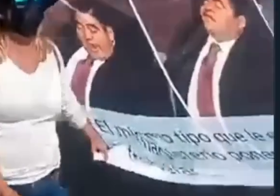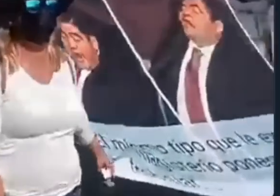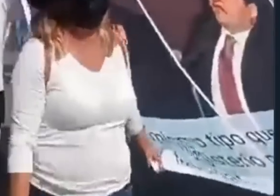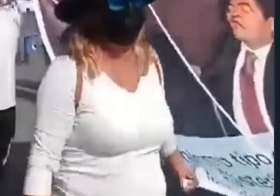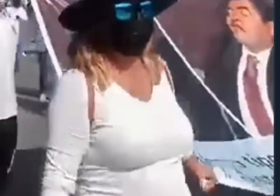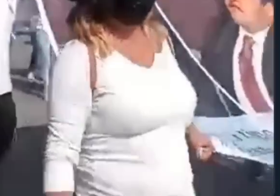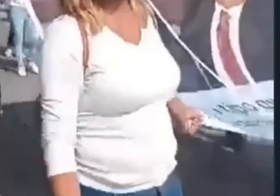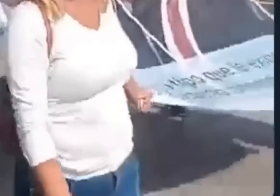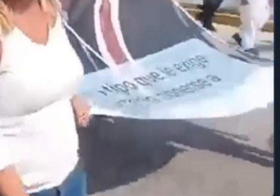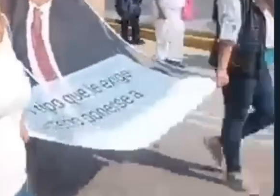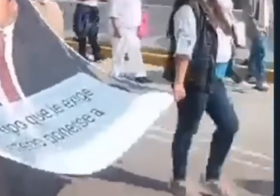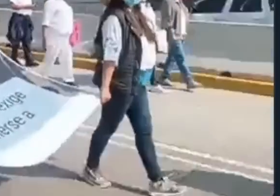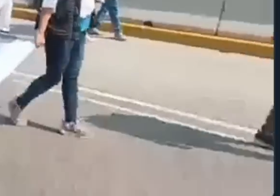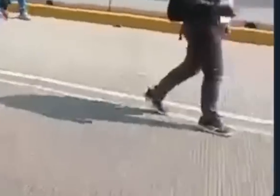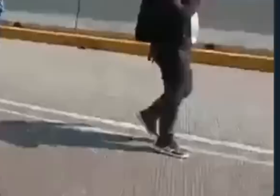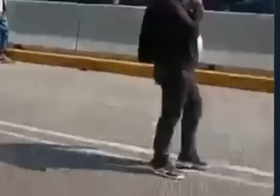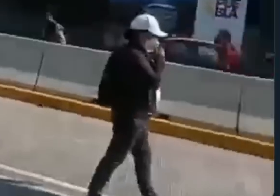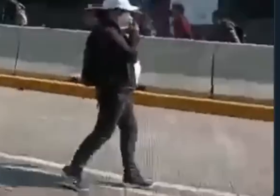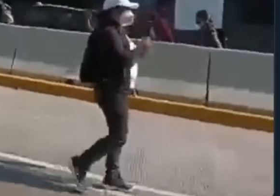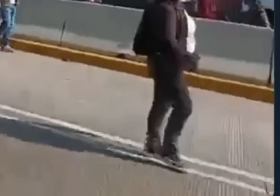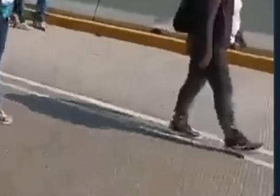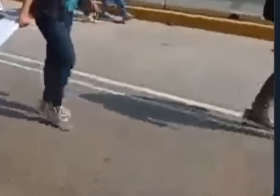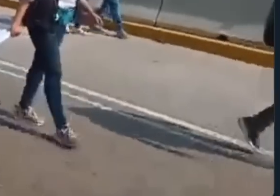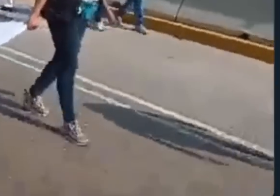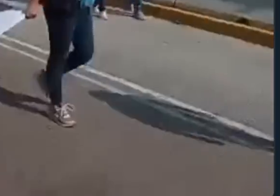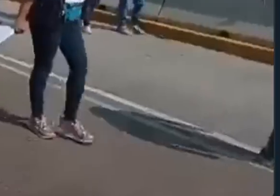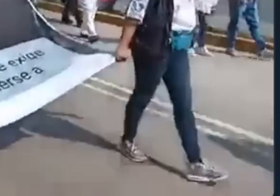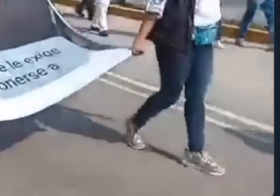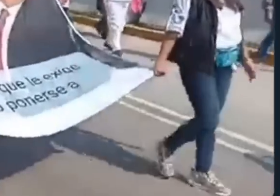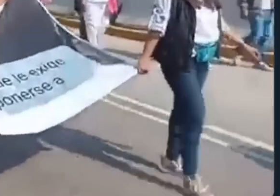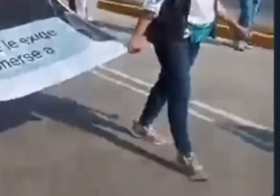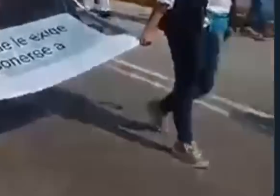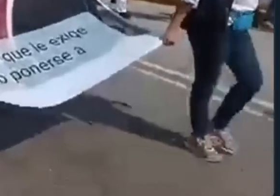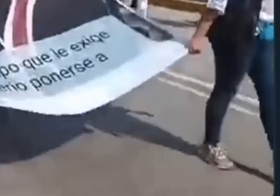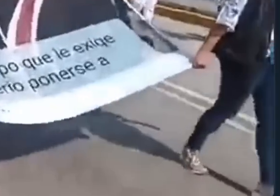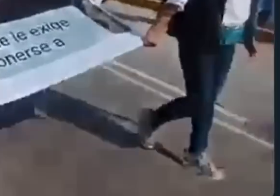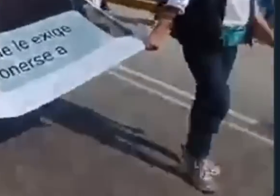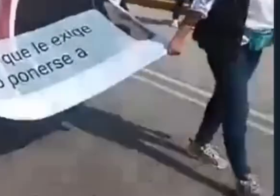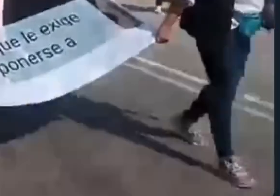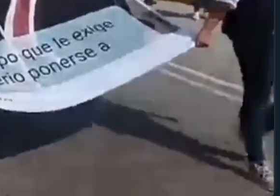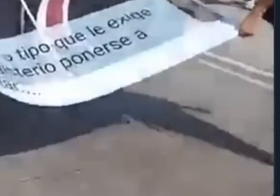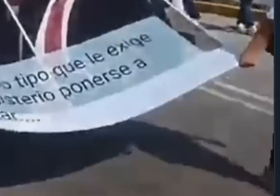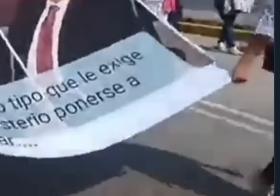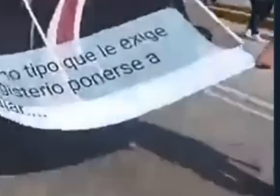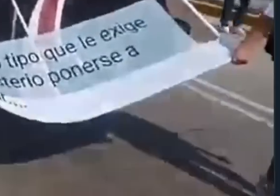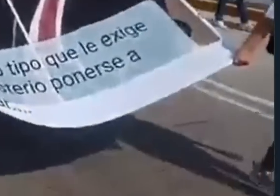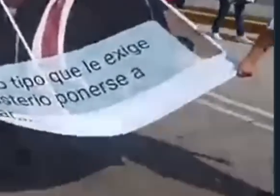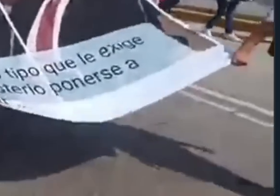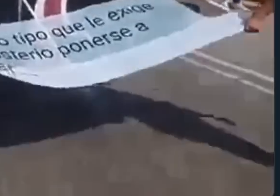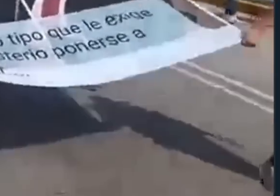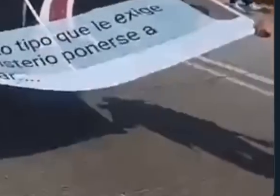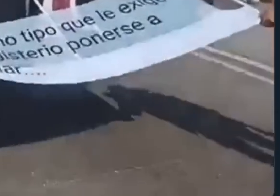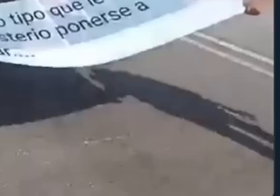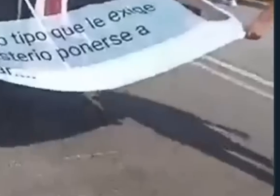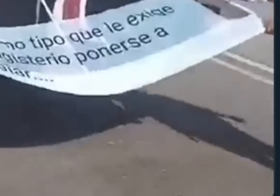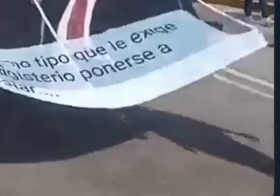Y aquí vemos las mantas mostrando el gobernador. Esta imagen que hemos visto circular también mucho en redes sociales es alusiva a los comentarios